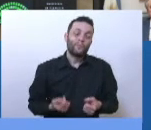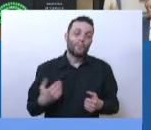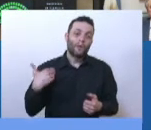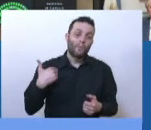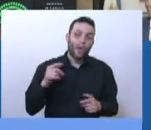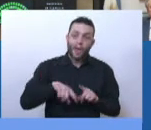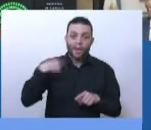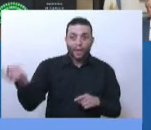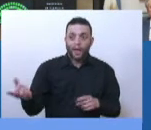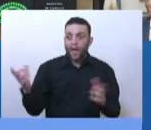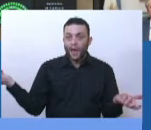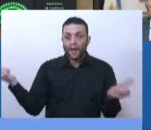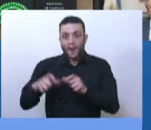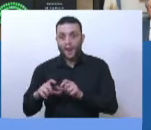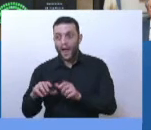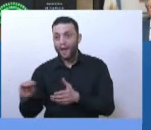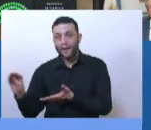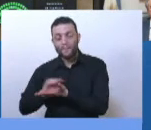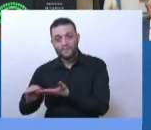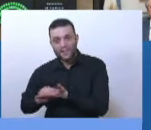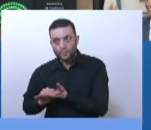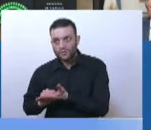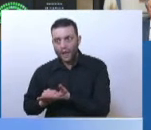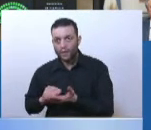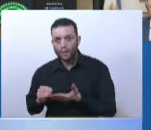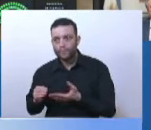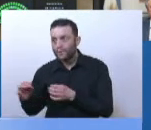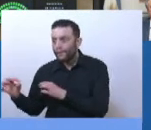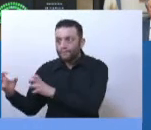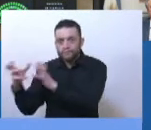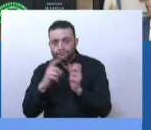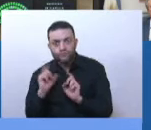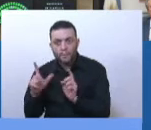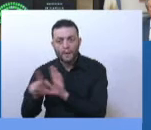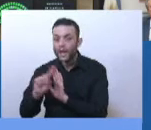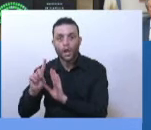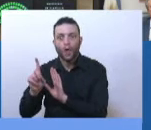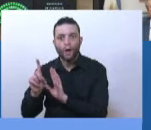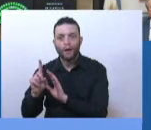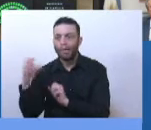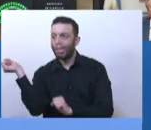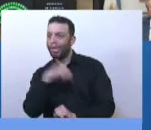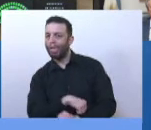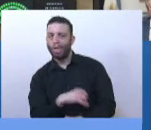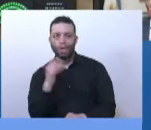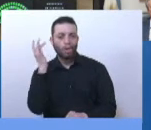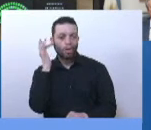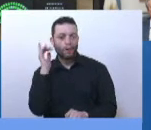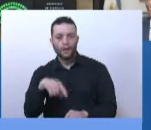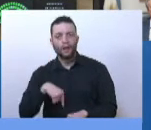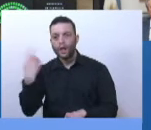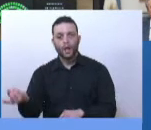desconoció, lesionando el procedimiento, como bien varios ya los preopinantes lo dijeron,